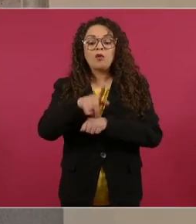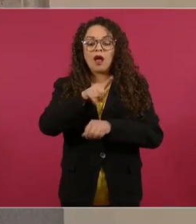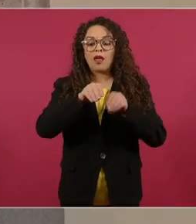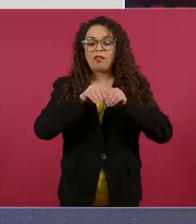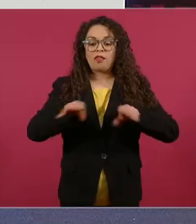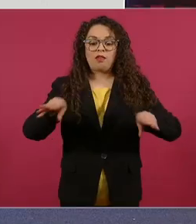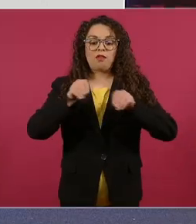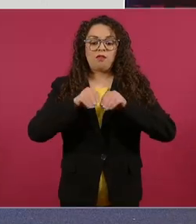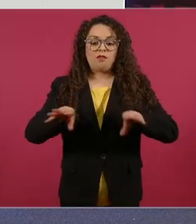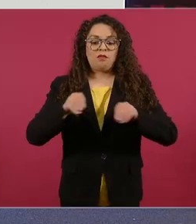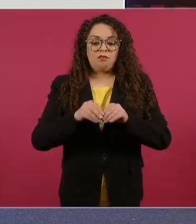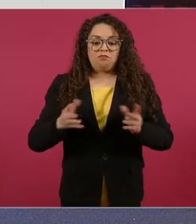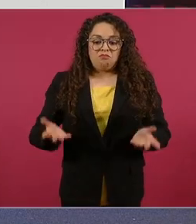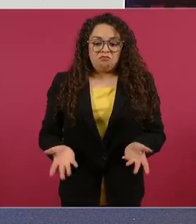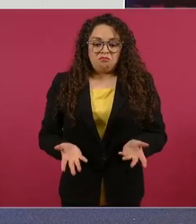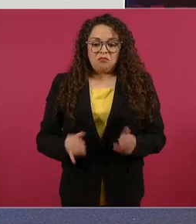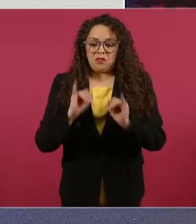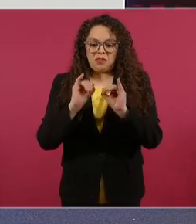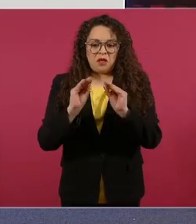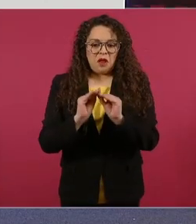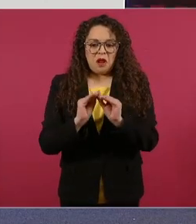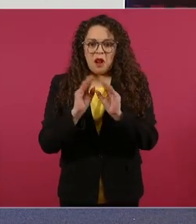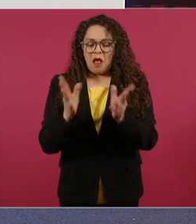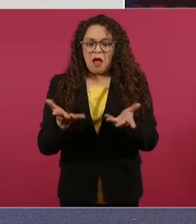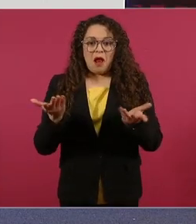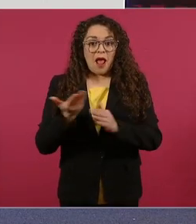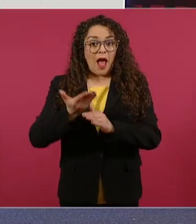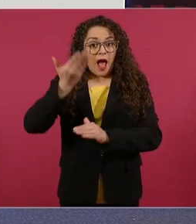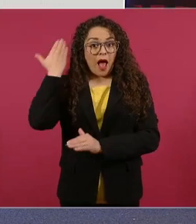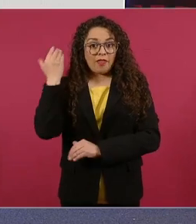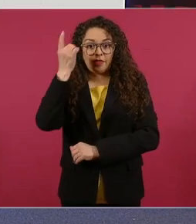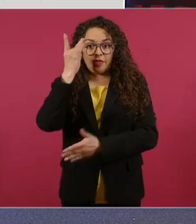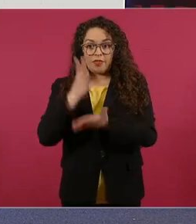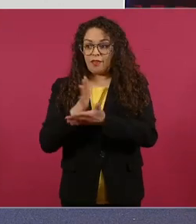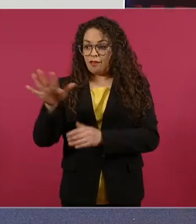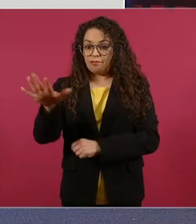de un reportero, claro. Antes nada más eran ellos.